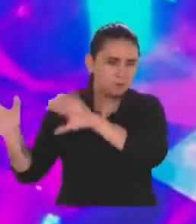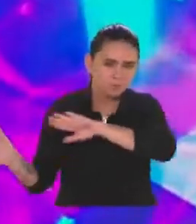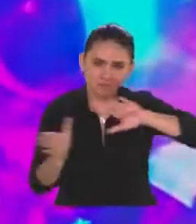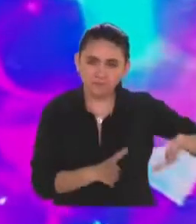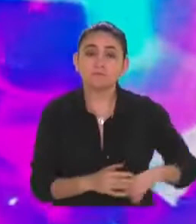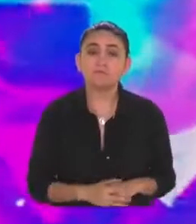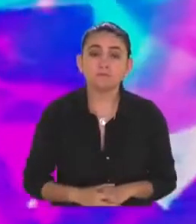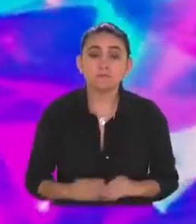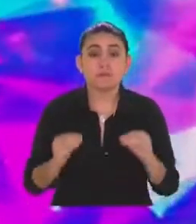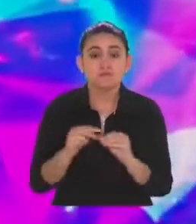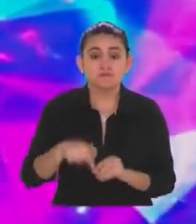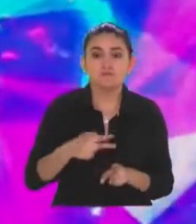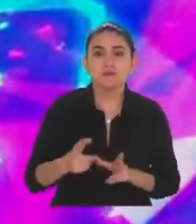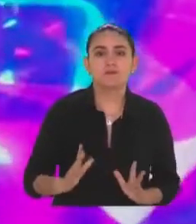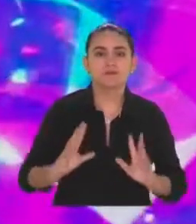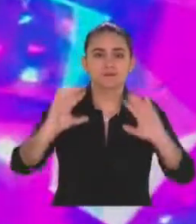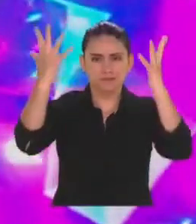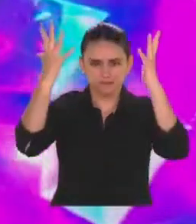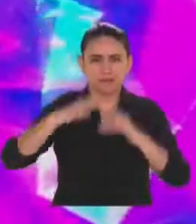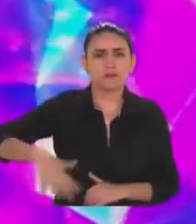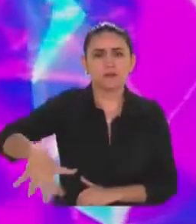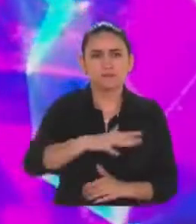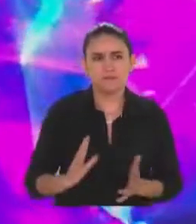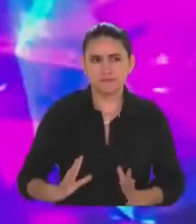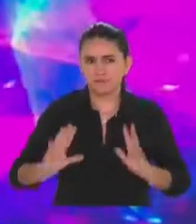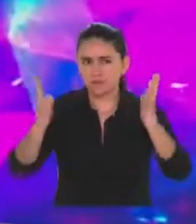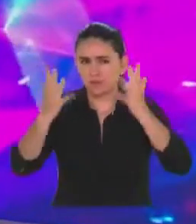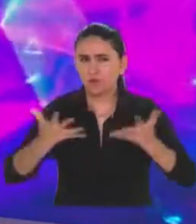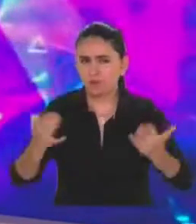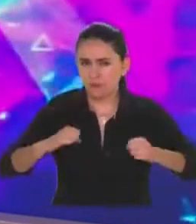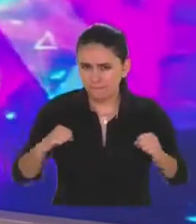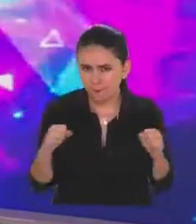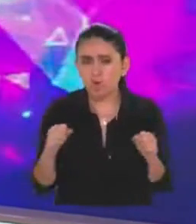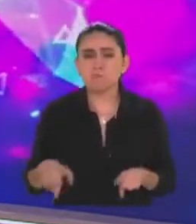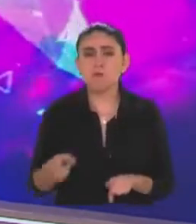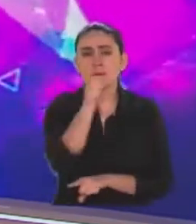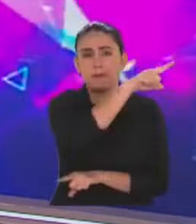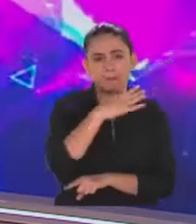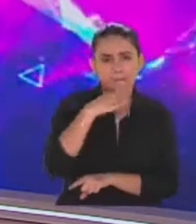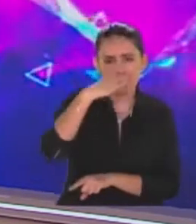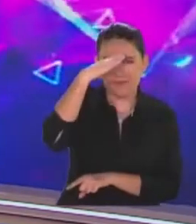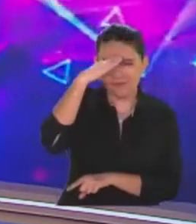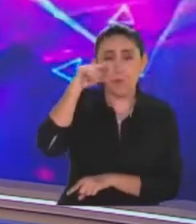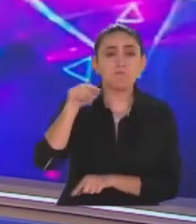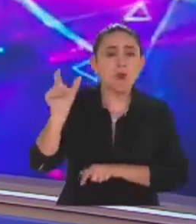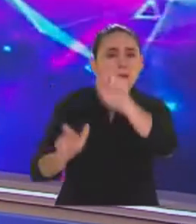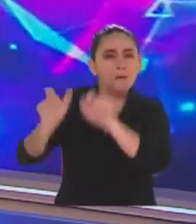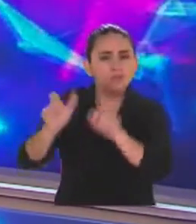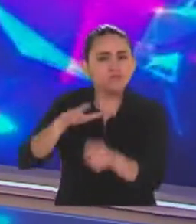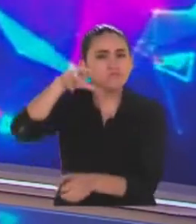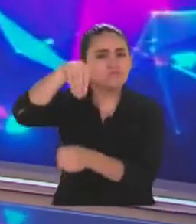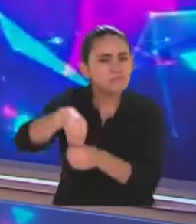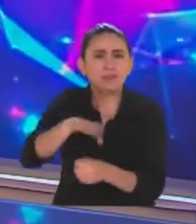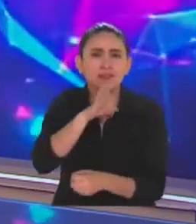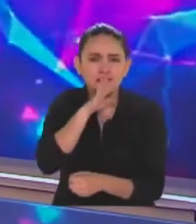porque por estos días se celebra el Festival del Día Rock, que este año se realiza en Bogotá y en Medellín por primera vez. Entre los artistas que conforman la